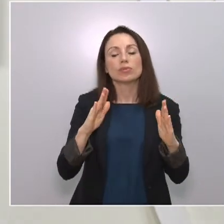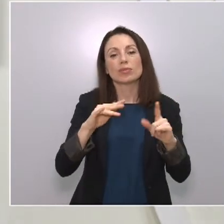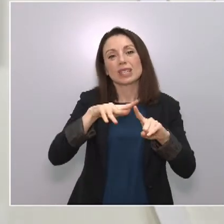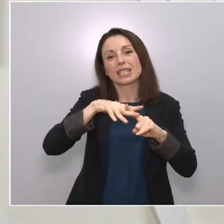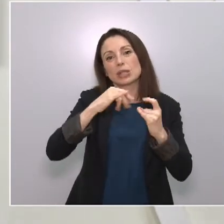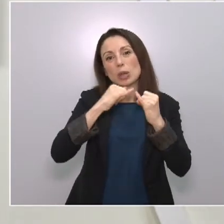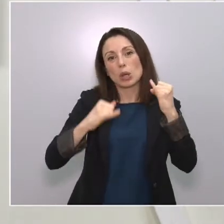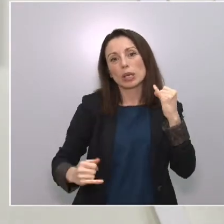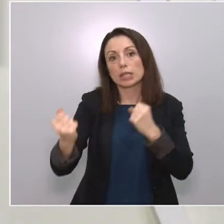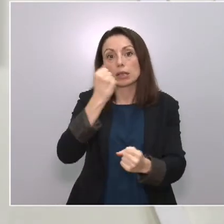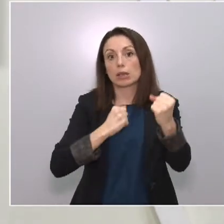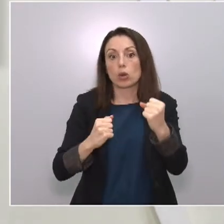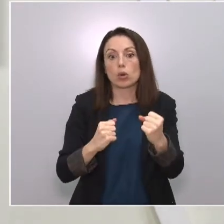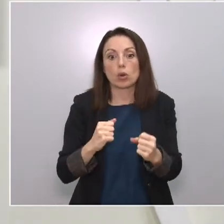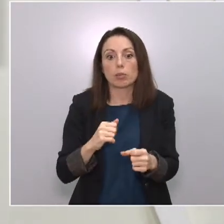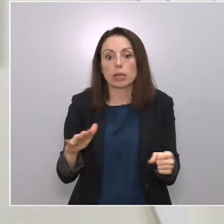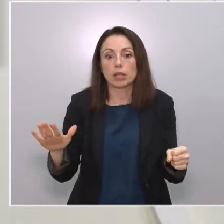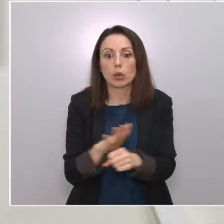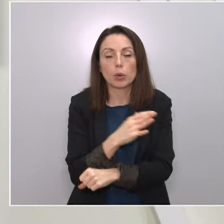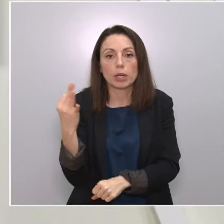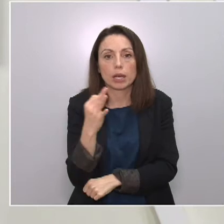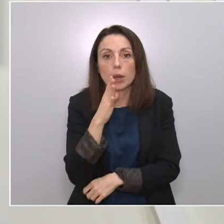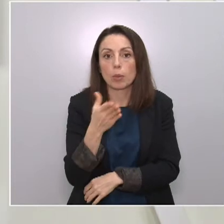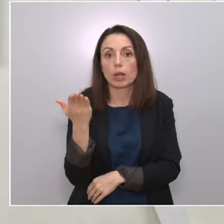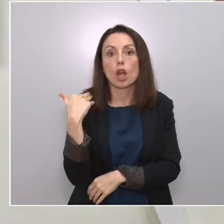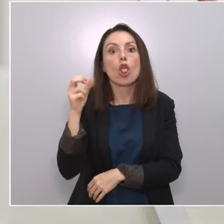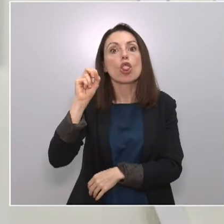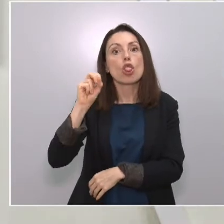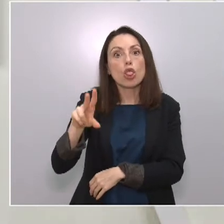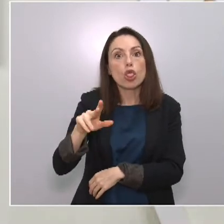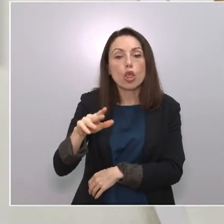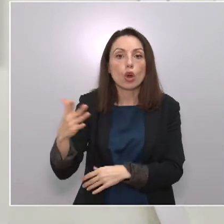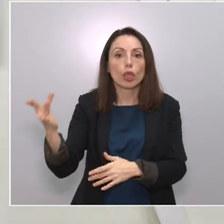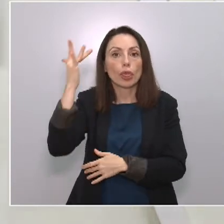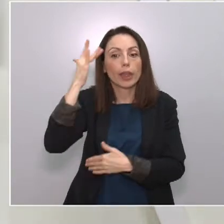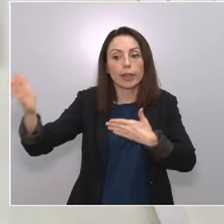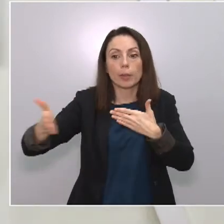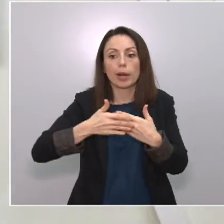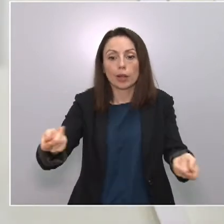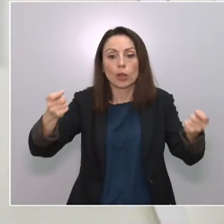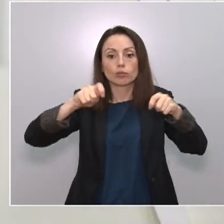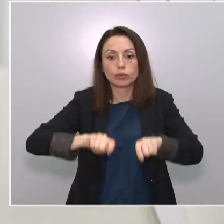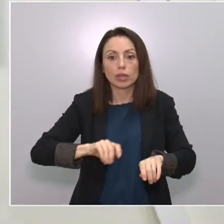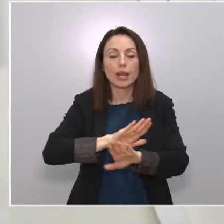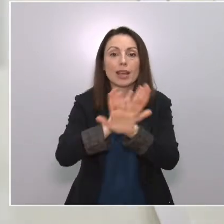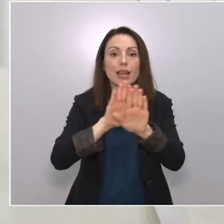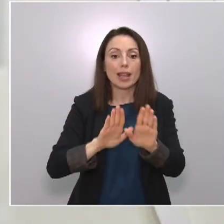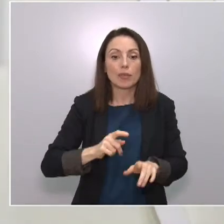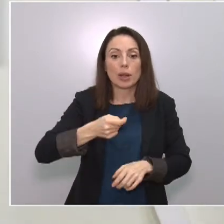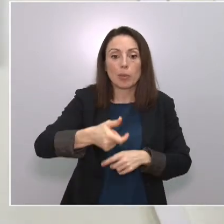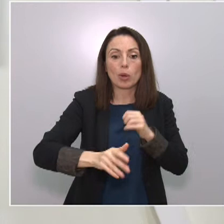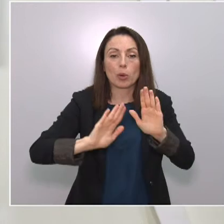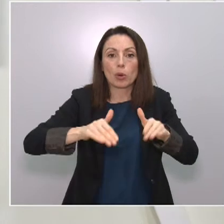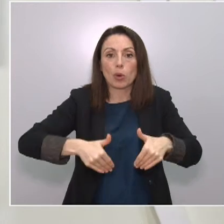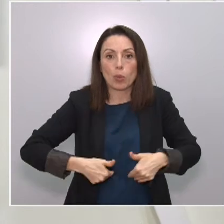la que se van a tener que enfrentar, porque fueron los primeros en cerrar el 12 de marzo y van a ser los últimos en ir adquiriendo al completo su actividad, y